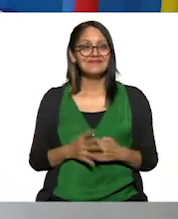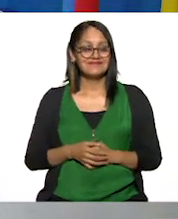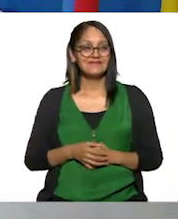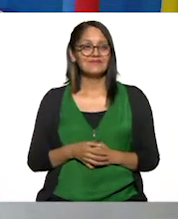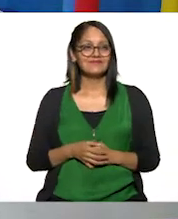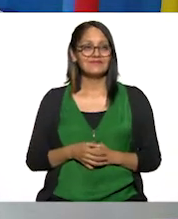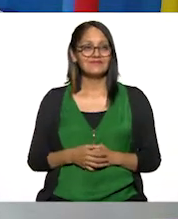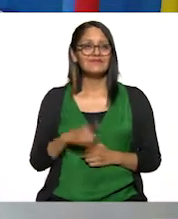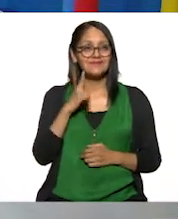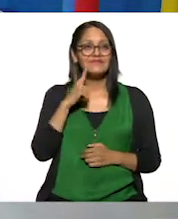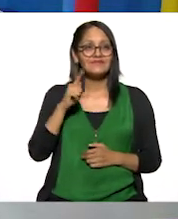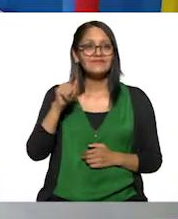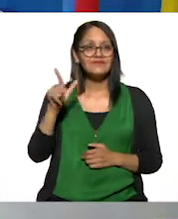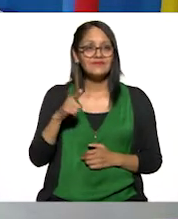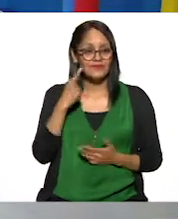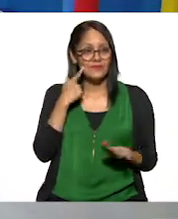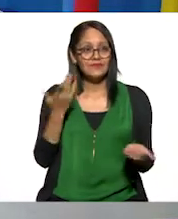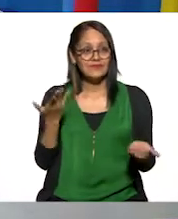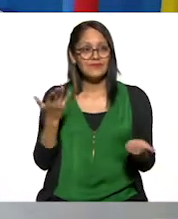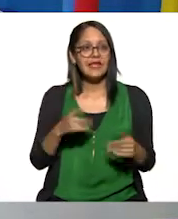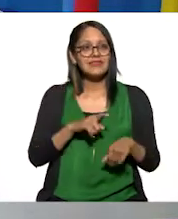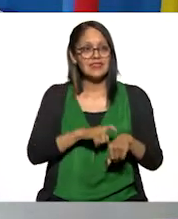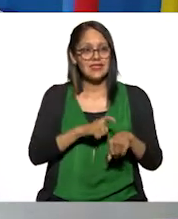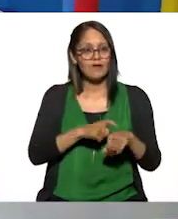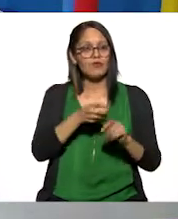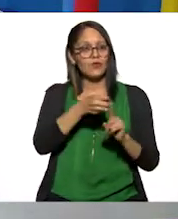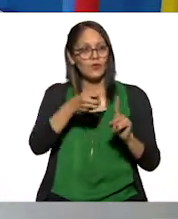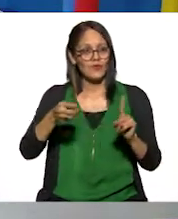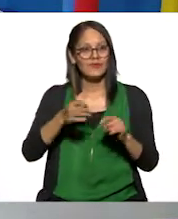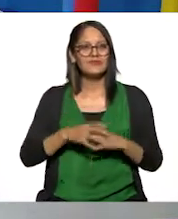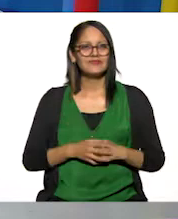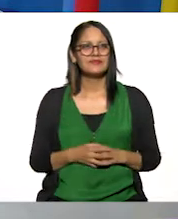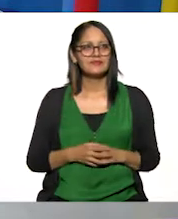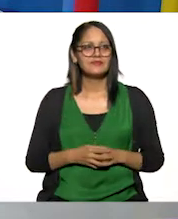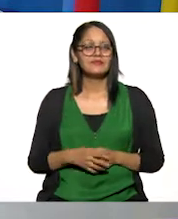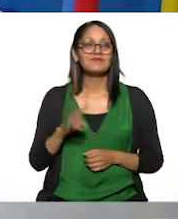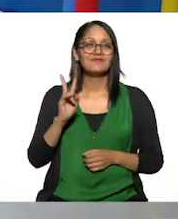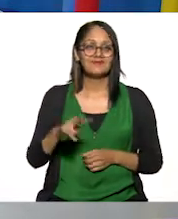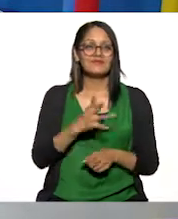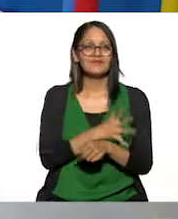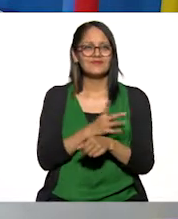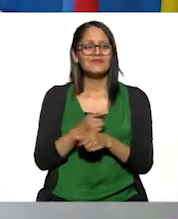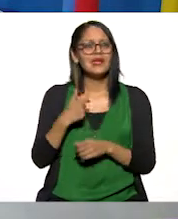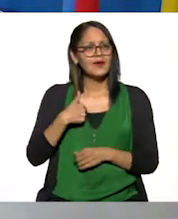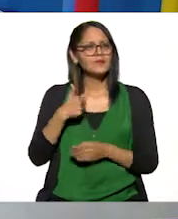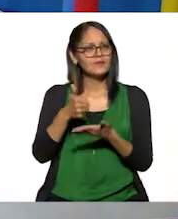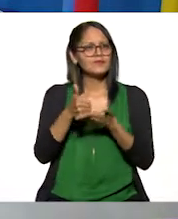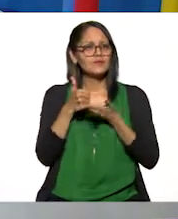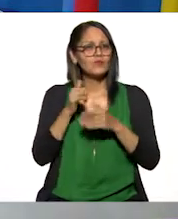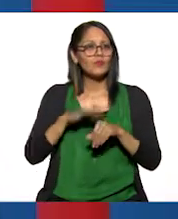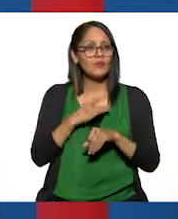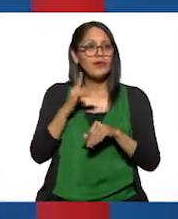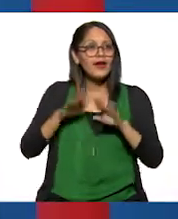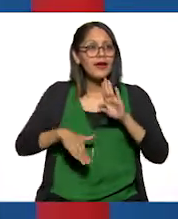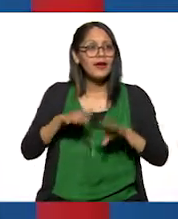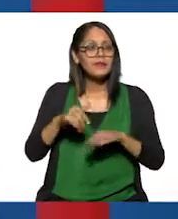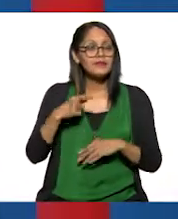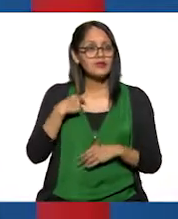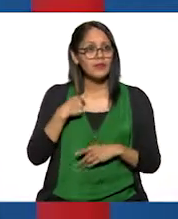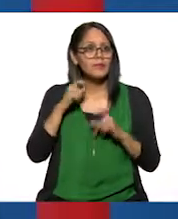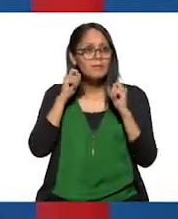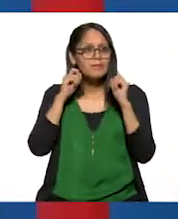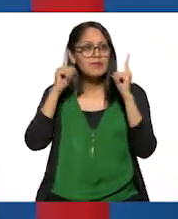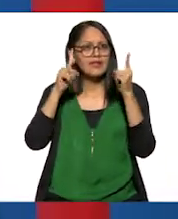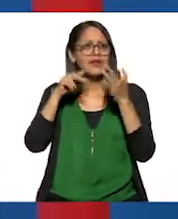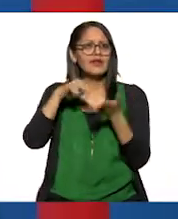¿Qué les pareció? La organización de tiempo de Regina. La verdad es que hasta a mí me va a ayudar porque a veces yo me levanto